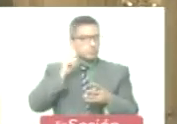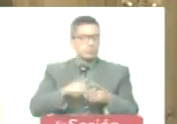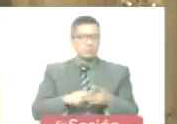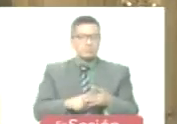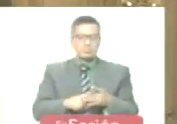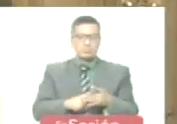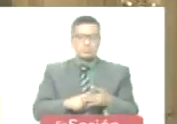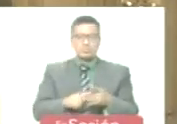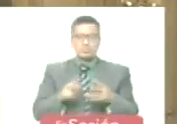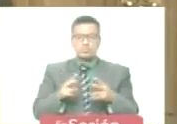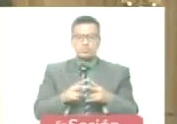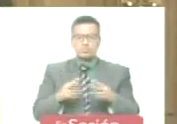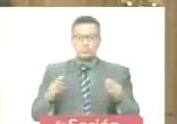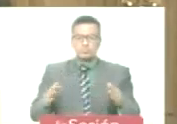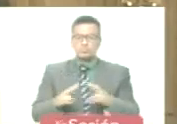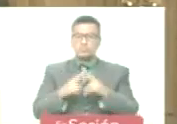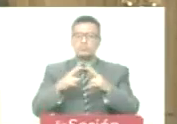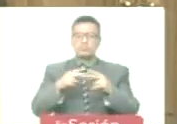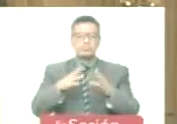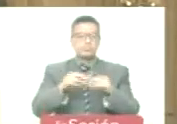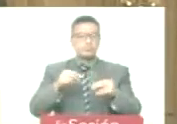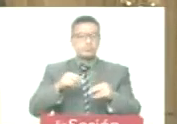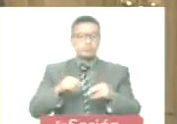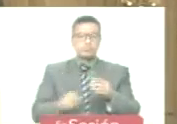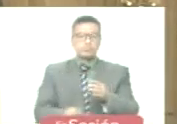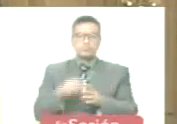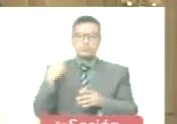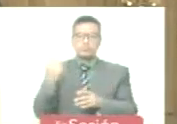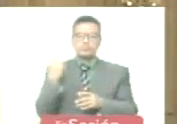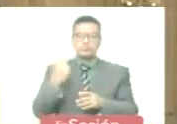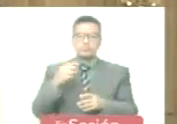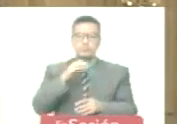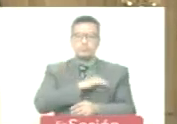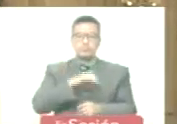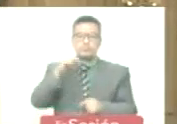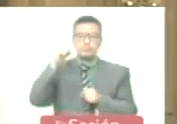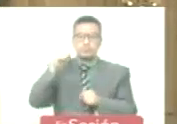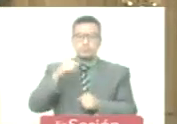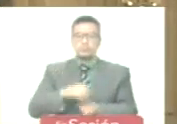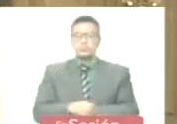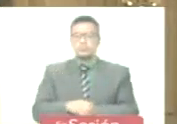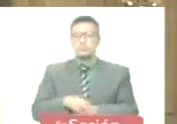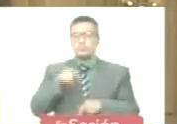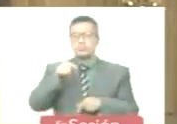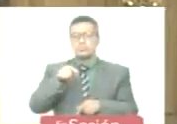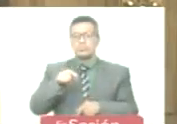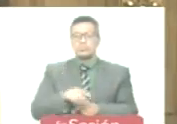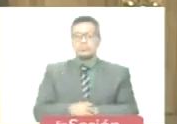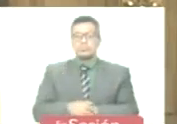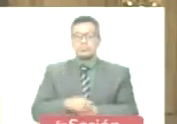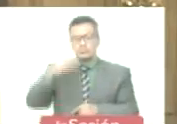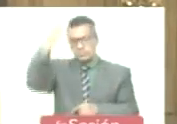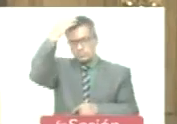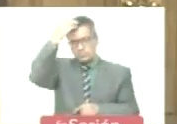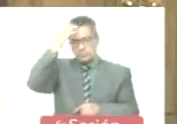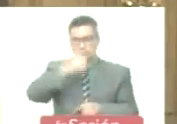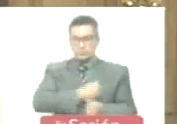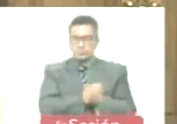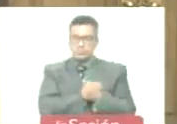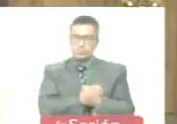se reencontrarán en su esencia, solo en socialismo, ya que este es el reino de la